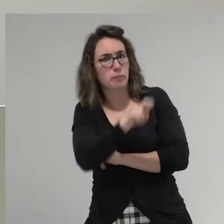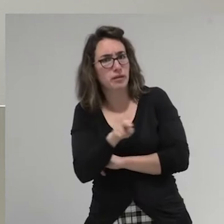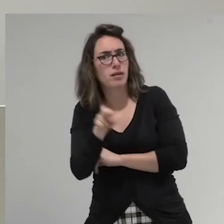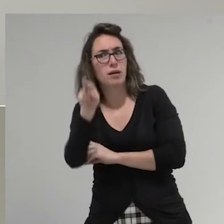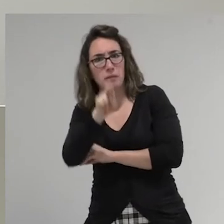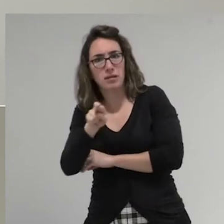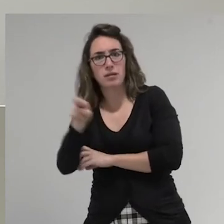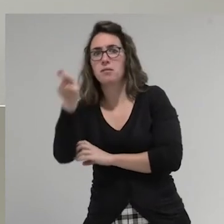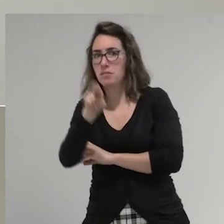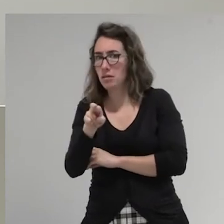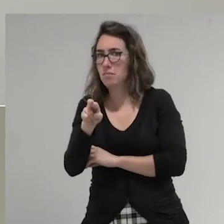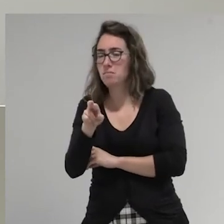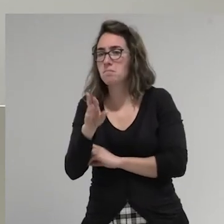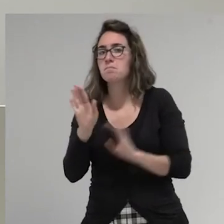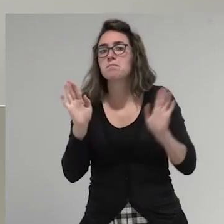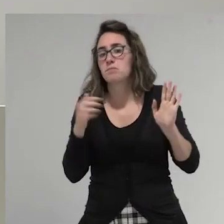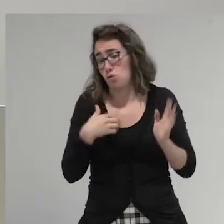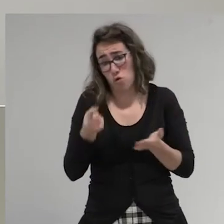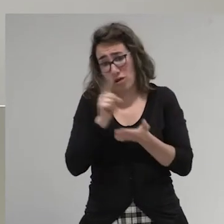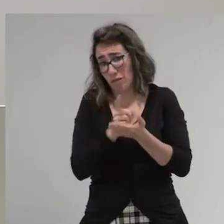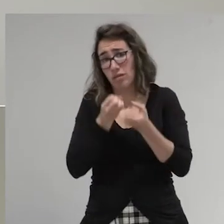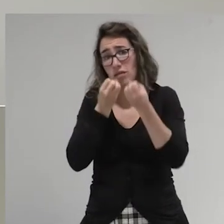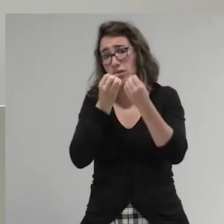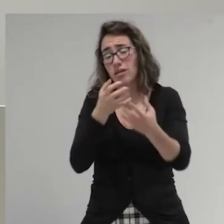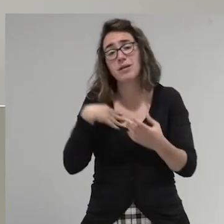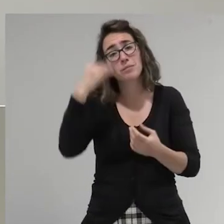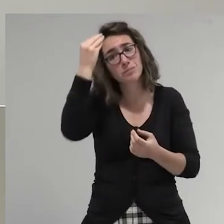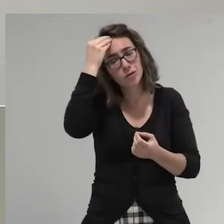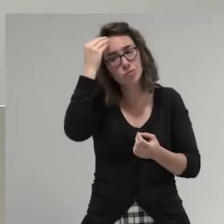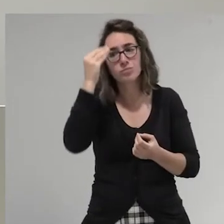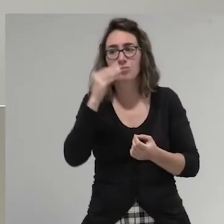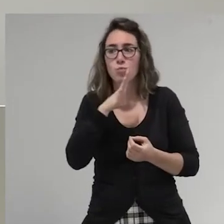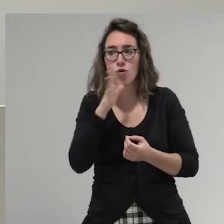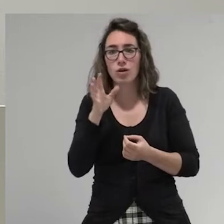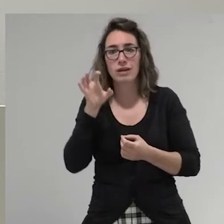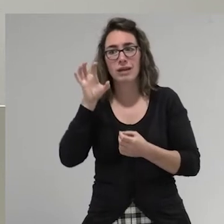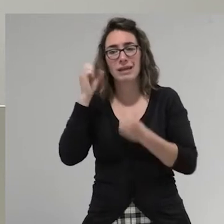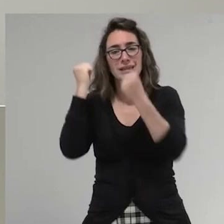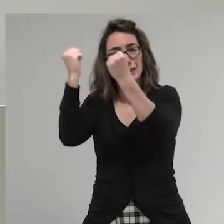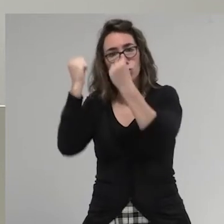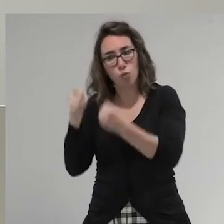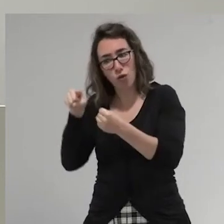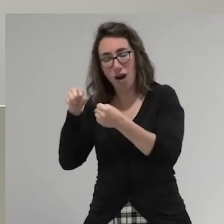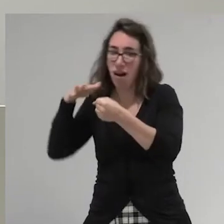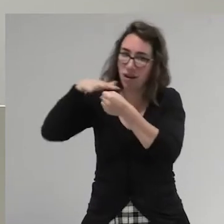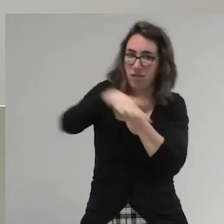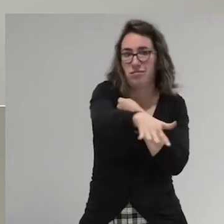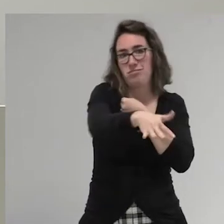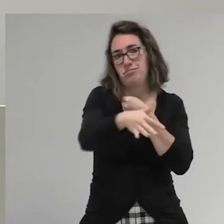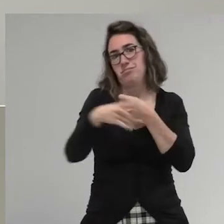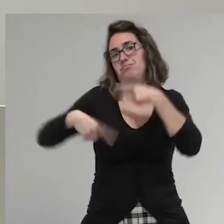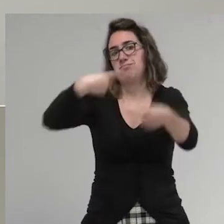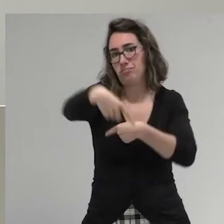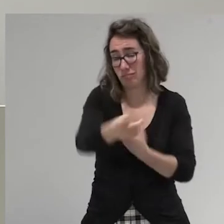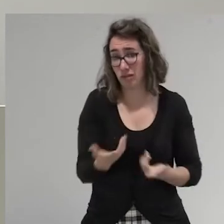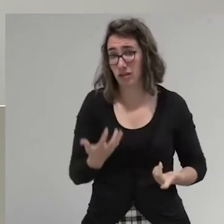pero vuelvo a decir que yo creo que tiene que ver con una extensión de lo que pasa a nivel institucional. O sea,